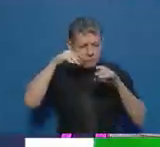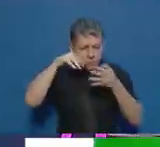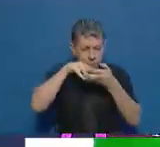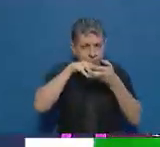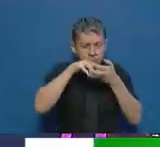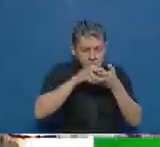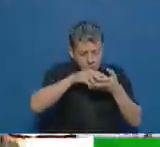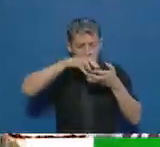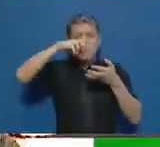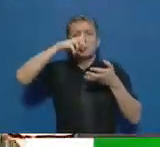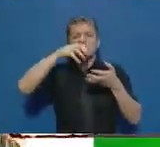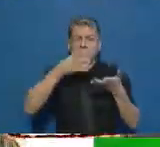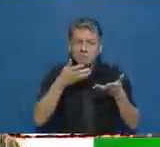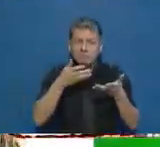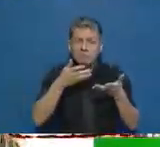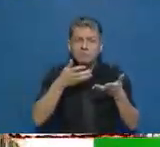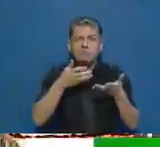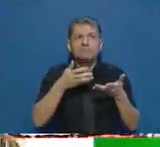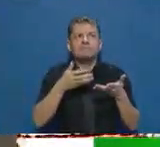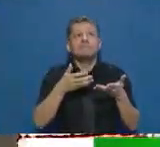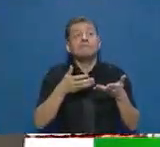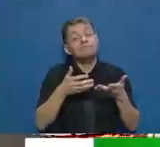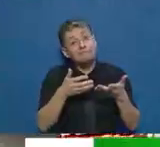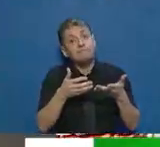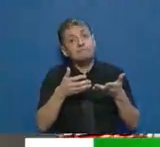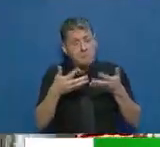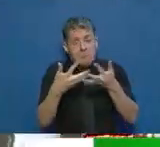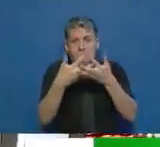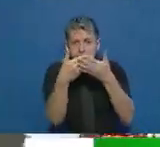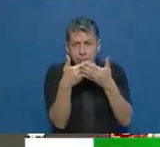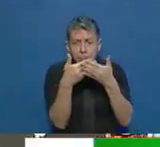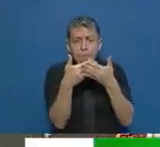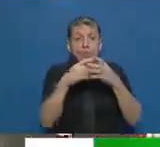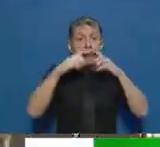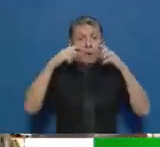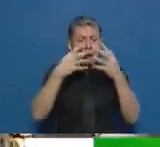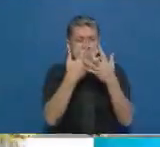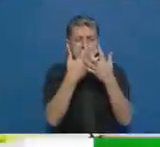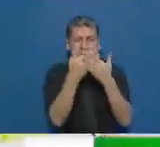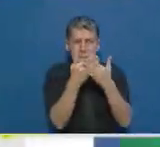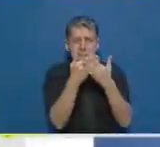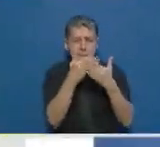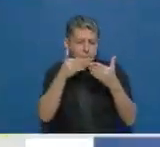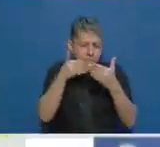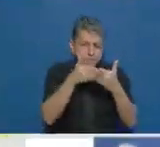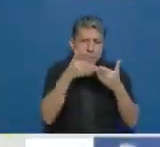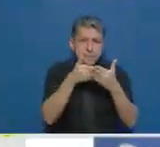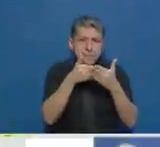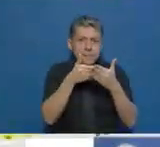Si fuera hermético, uno se reinhala todo el dióxido de carbono. O sea, mientras mejor es el